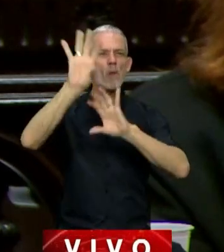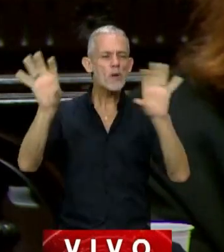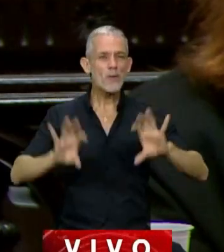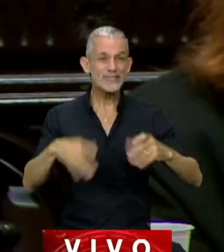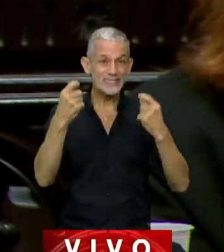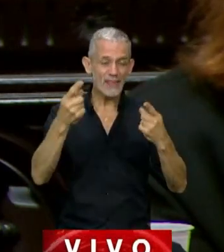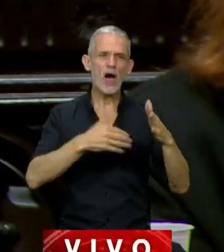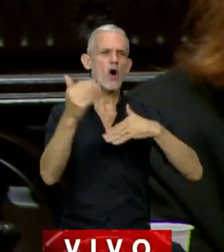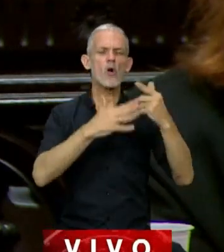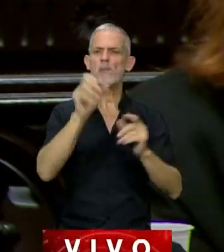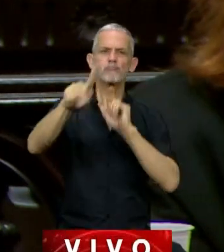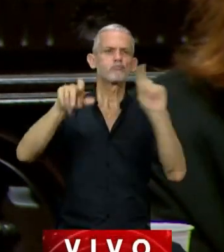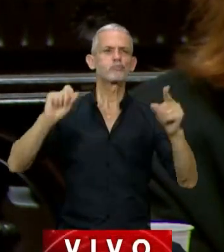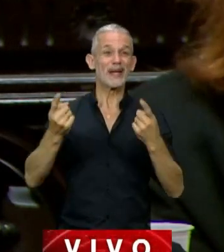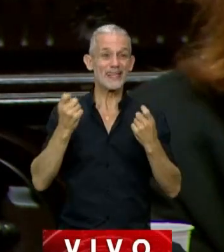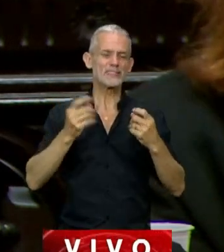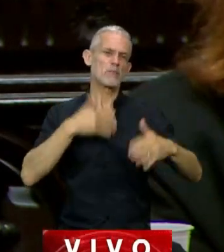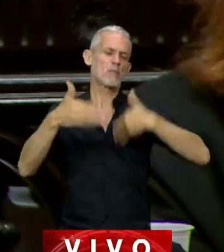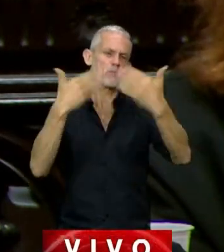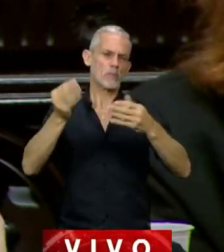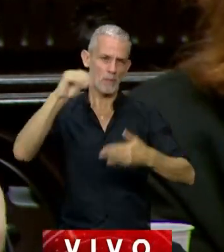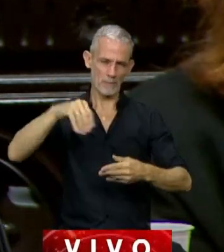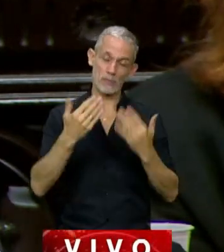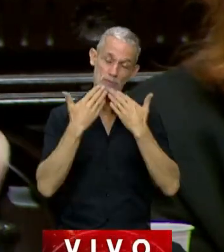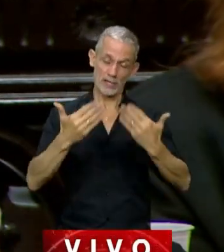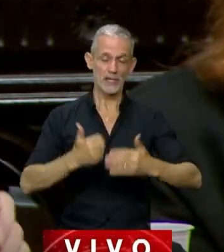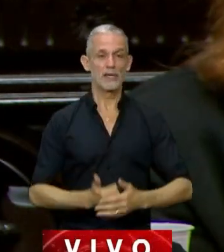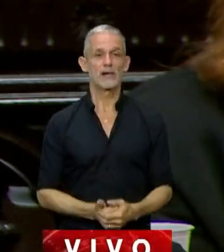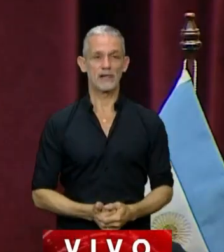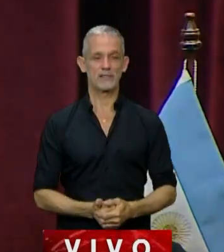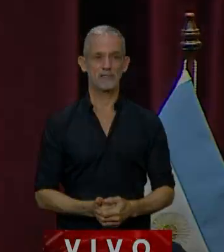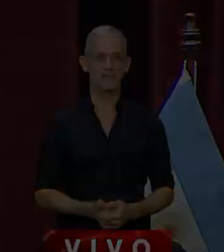provincias las obras que necesitan para seguir creciendo. Muy bien. Muchísimas gracias. Gracias, diputado. Presidente.